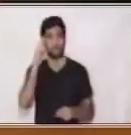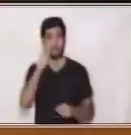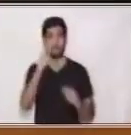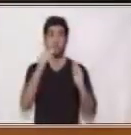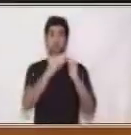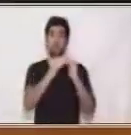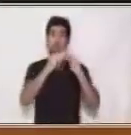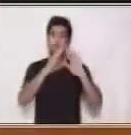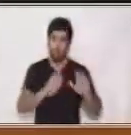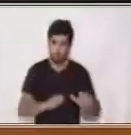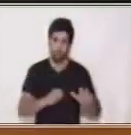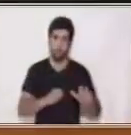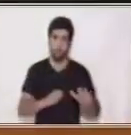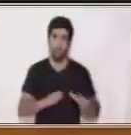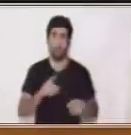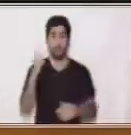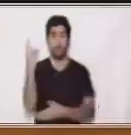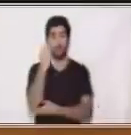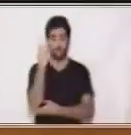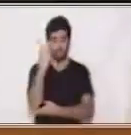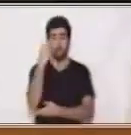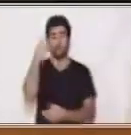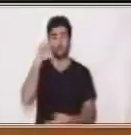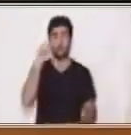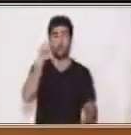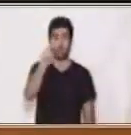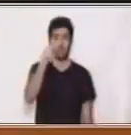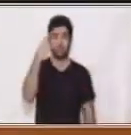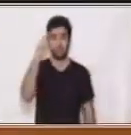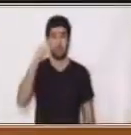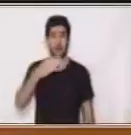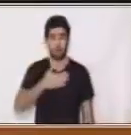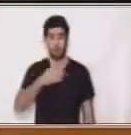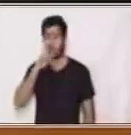más importante para ti, para mí y para